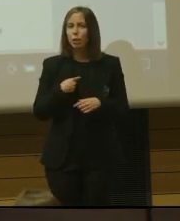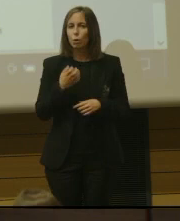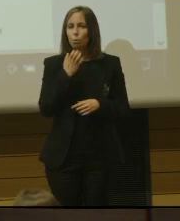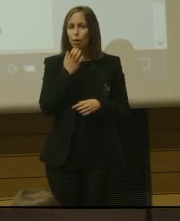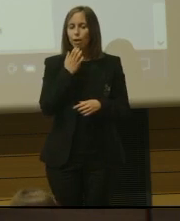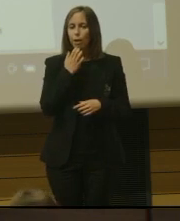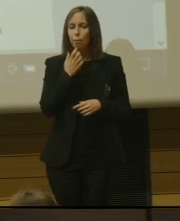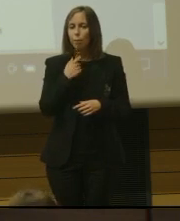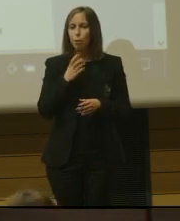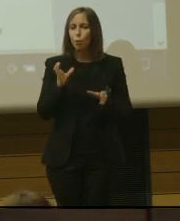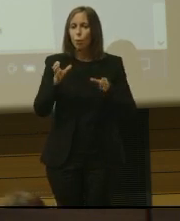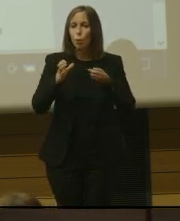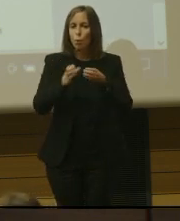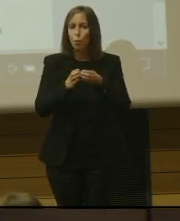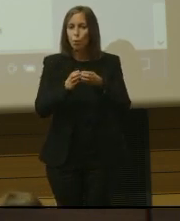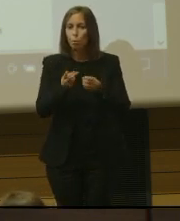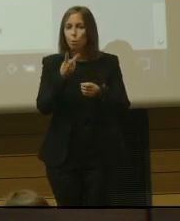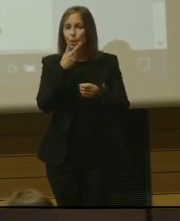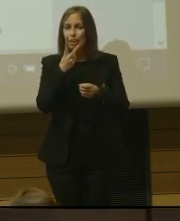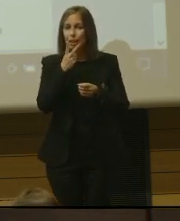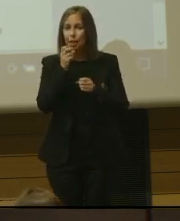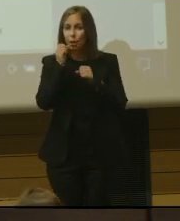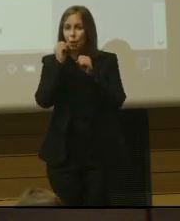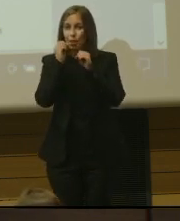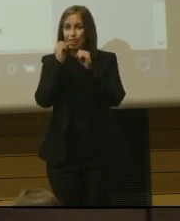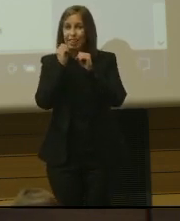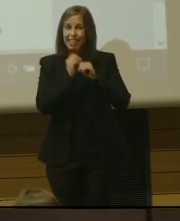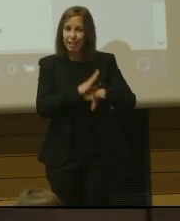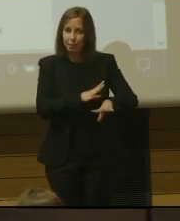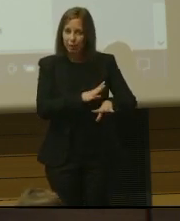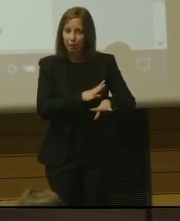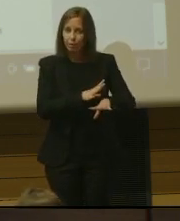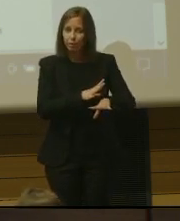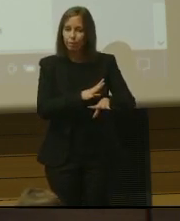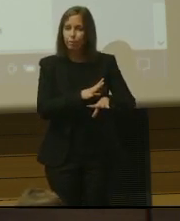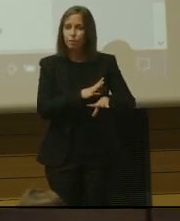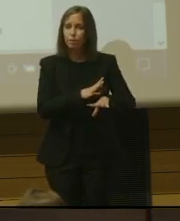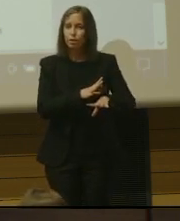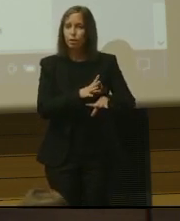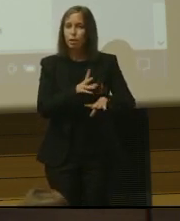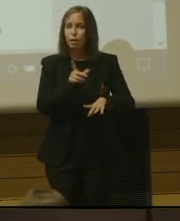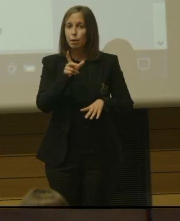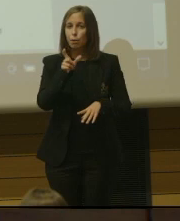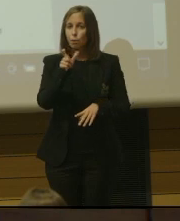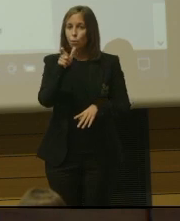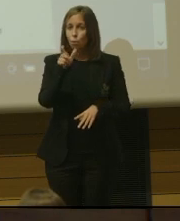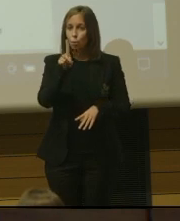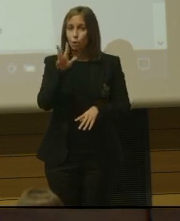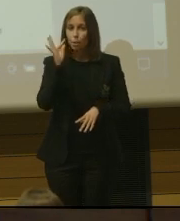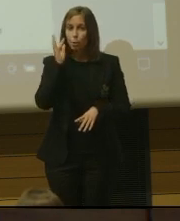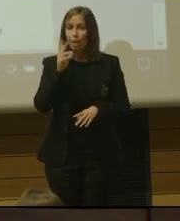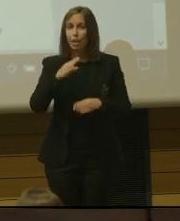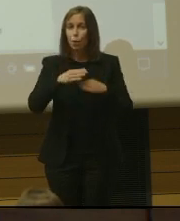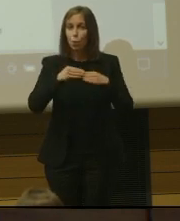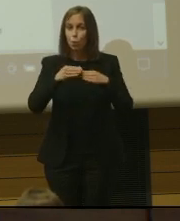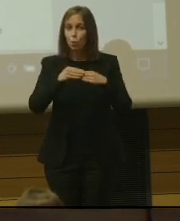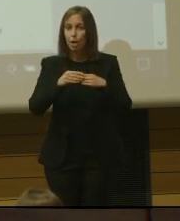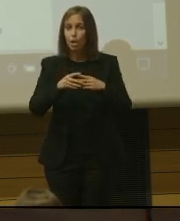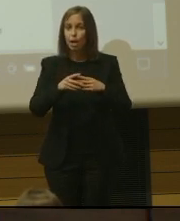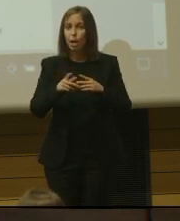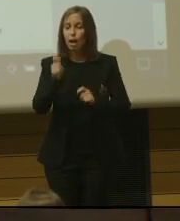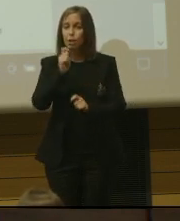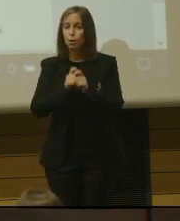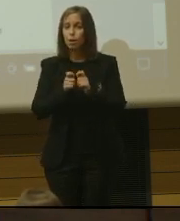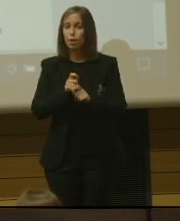estoy haciendo un grupo de deshabituación tabáquica, y casualmente una de las usuarias, y bueno, la Asociación Española lleva